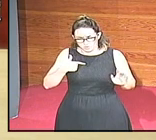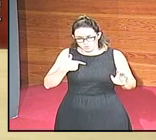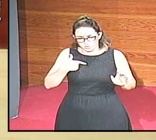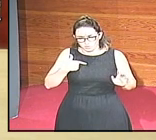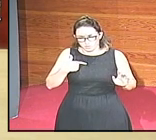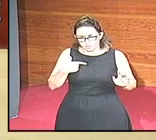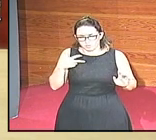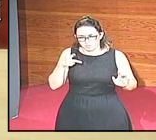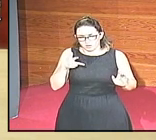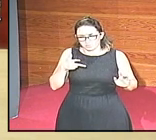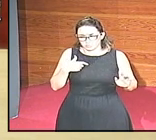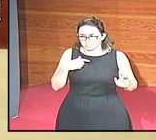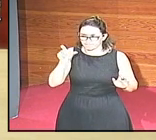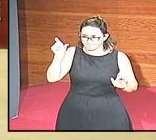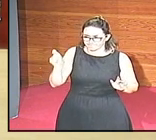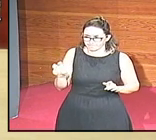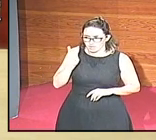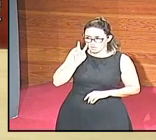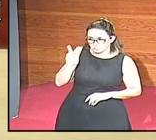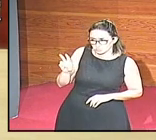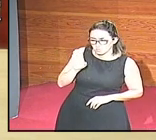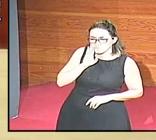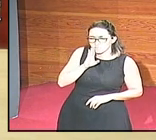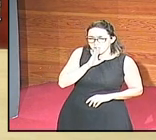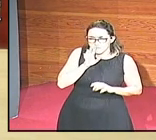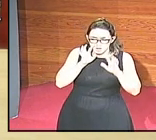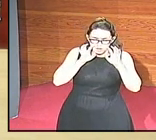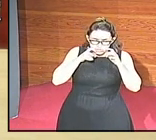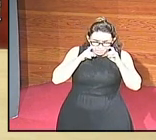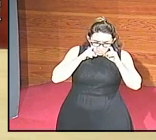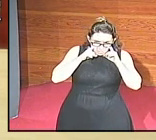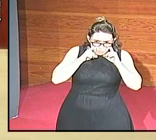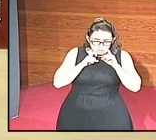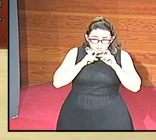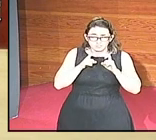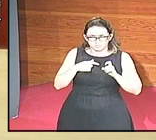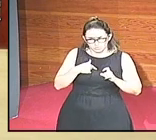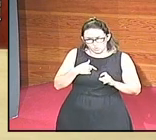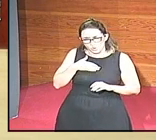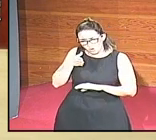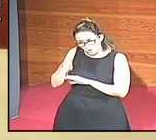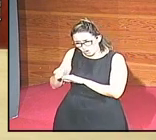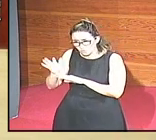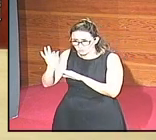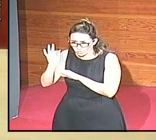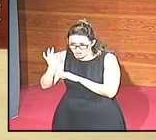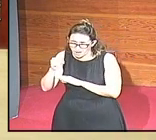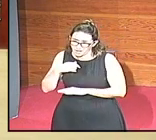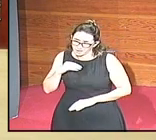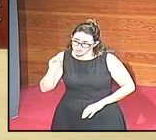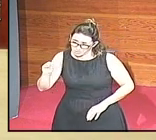enfrentado a las lágrimas de esas madres, que usted no sabe el dolor de huevos que me supone llegar a un funeral y decirle, ¿puedo hacerle fotos mientras